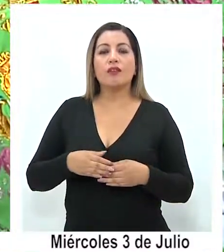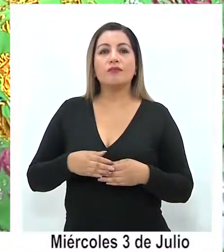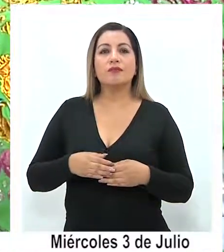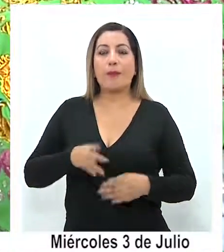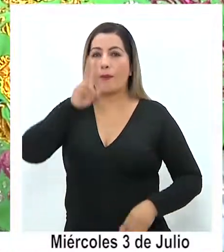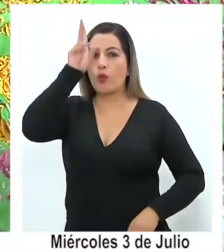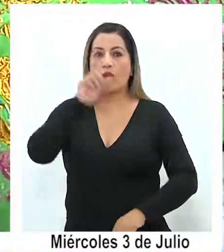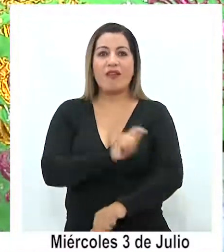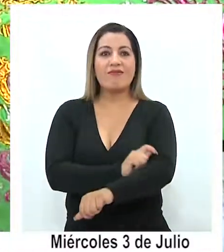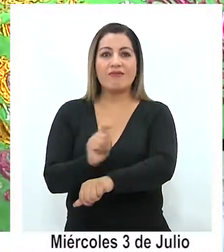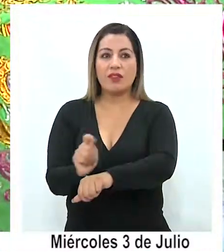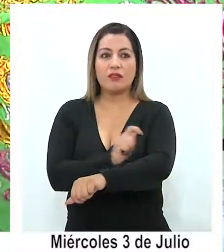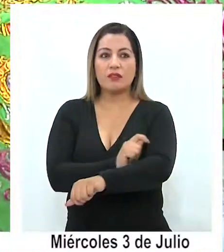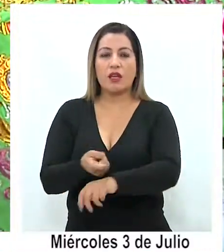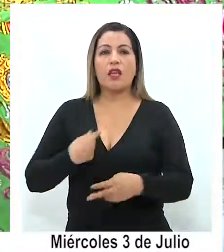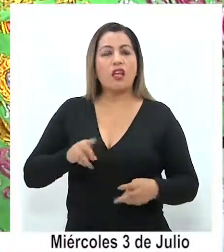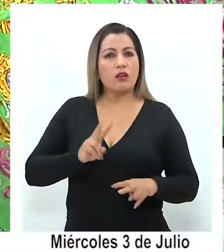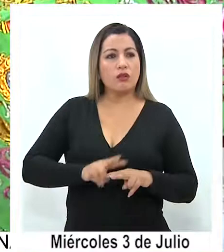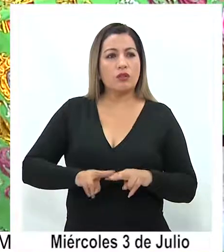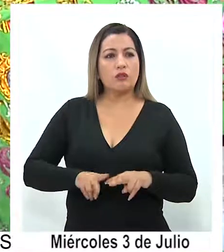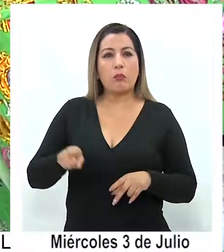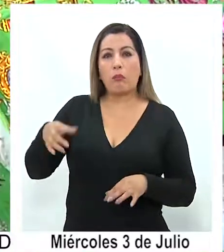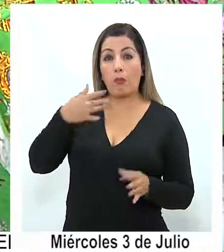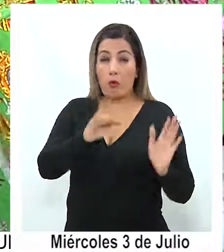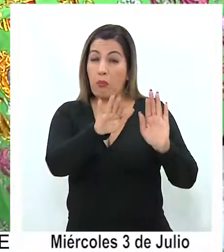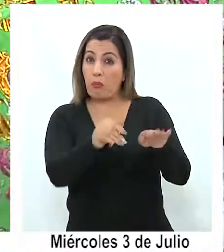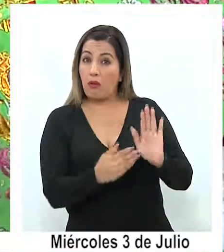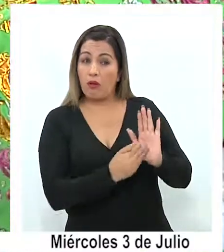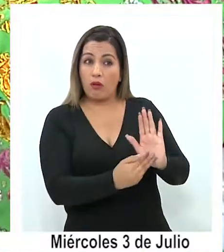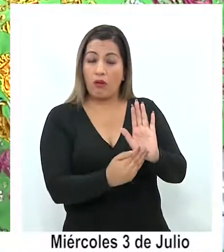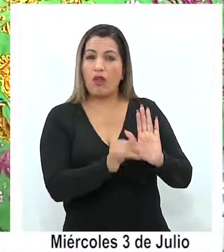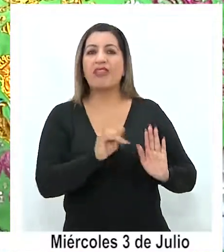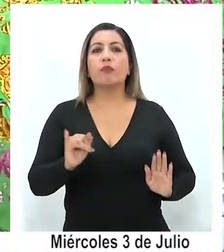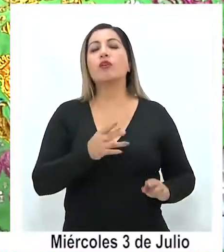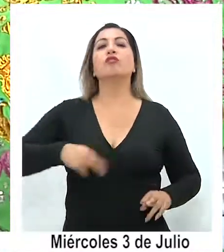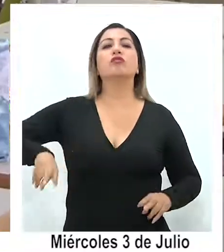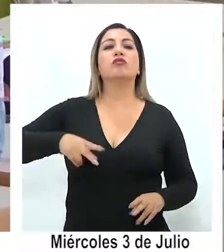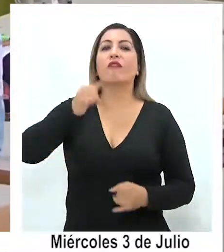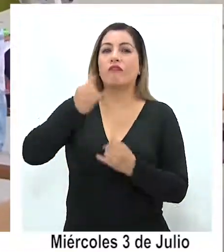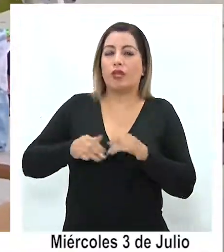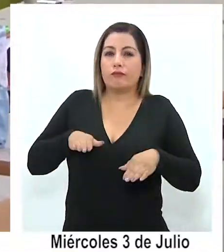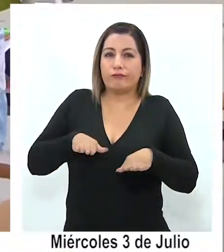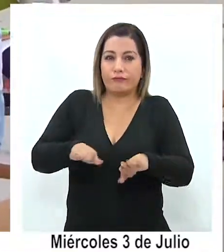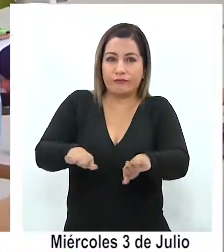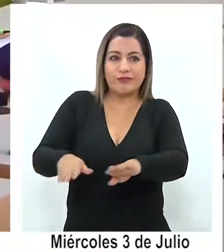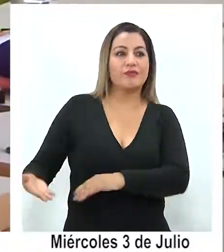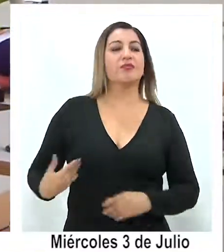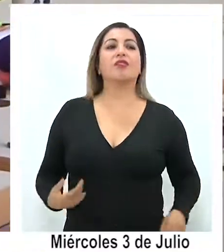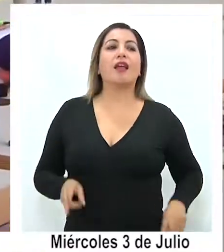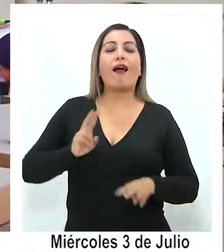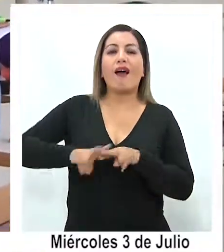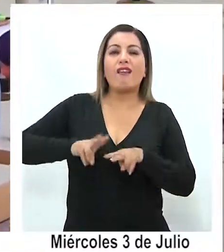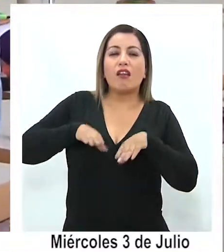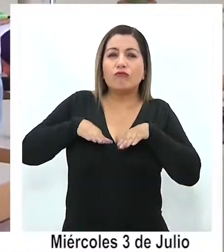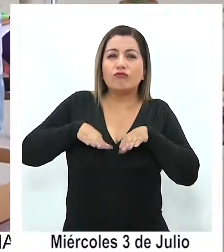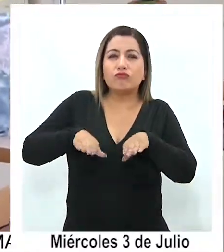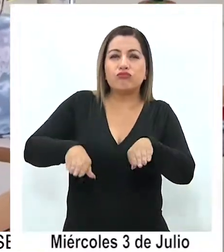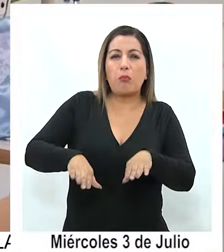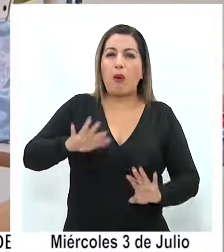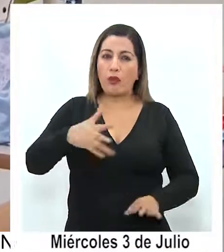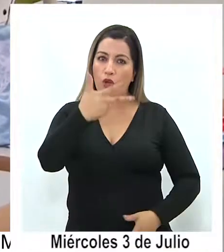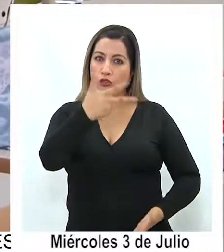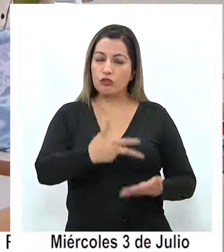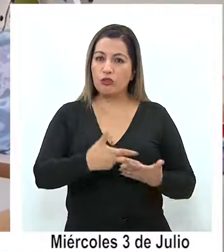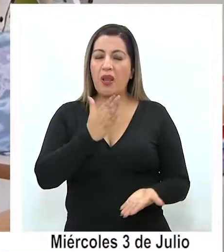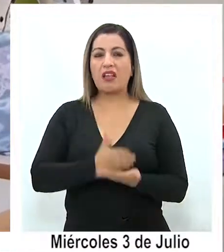comprar allá. Los traen así, una cosa así y después uno tiene que terminarlo. Los arreglos salen entre 8,